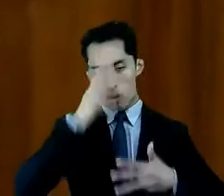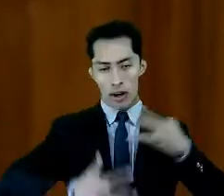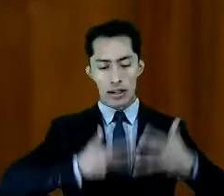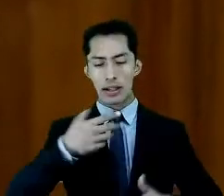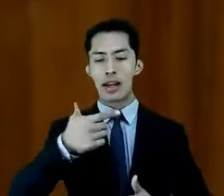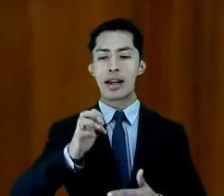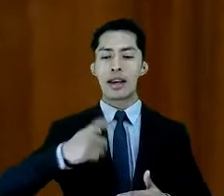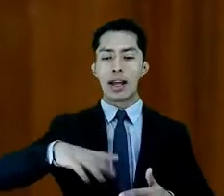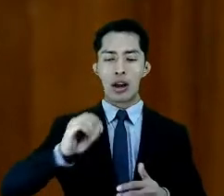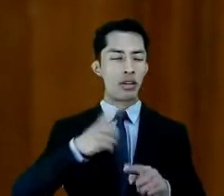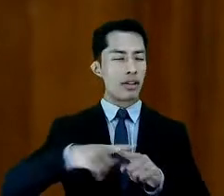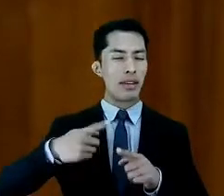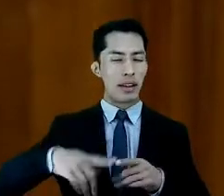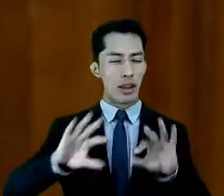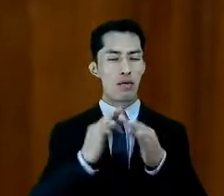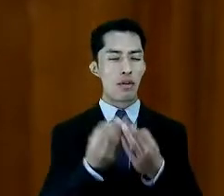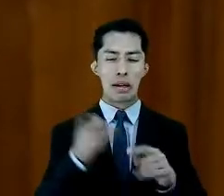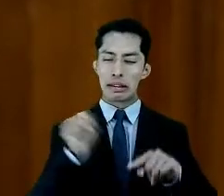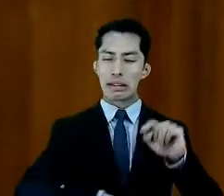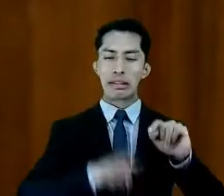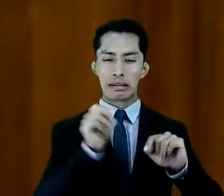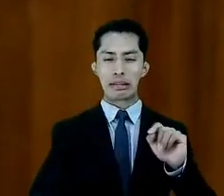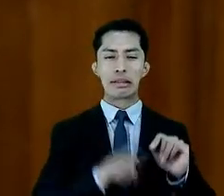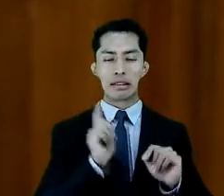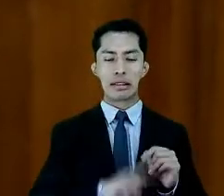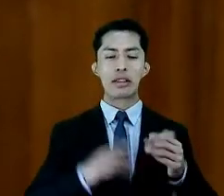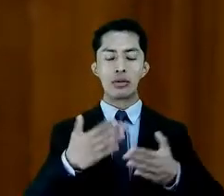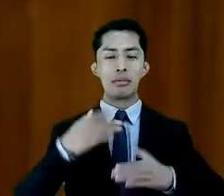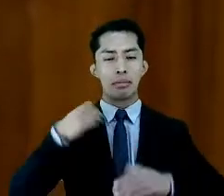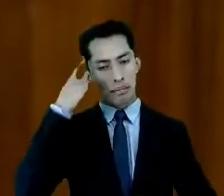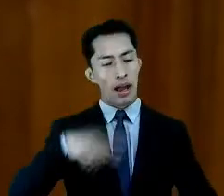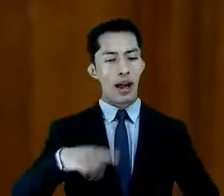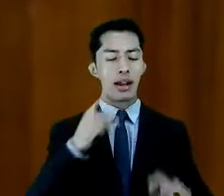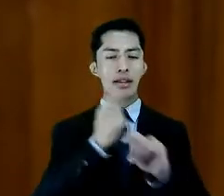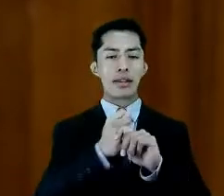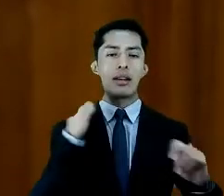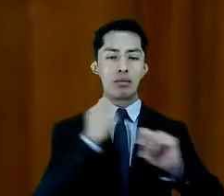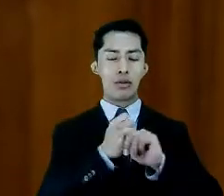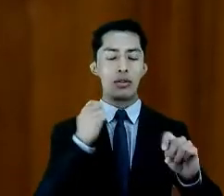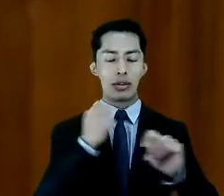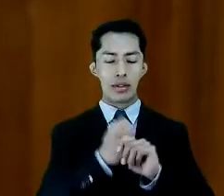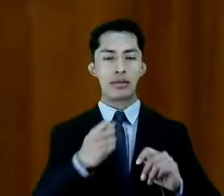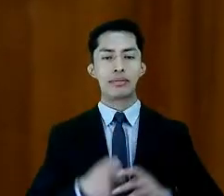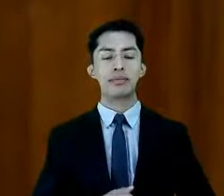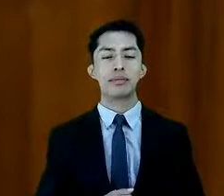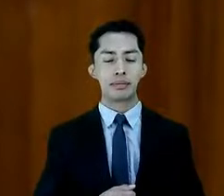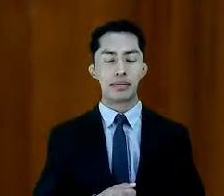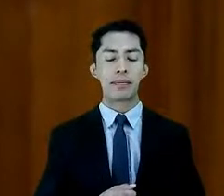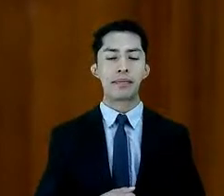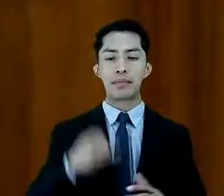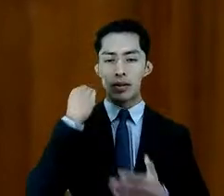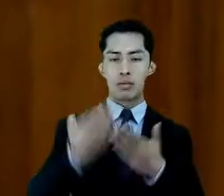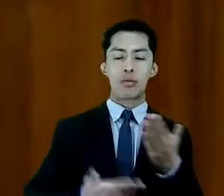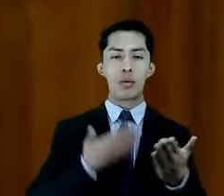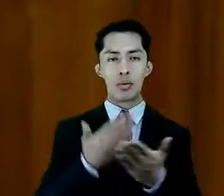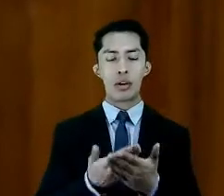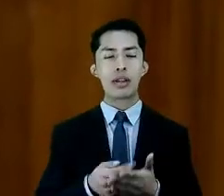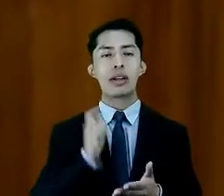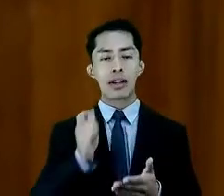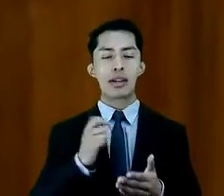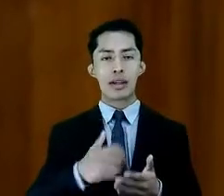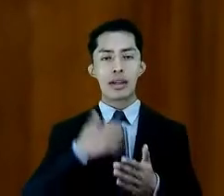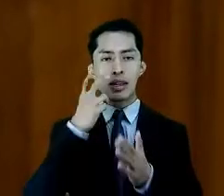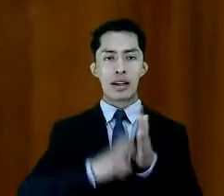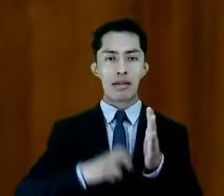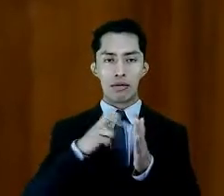género en todas sus modalidades en materia de transporte. Iniciativa con proyecto de decreto por el que